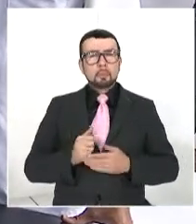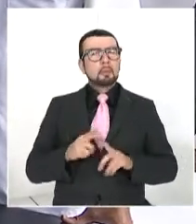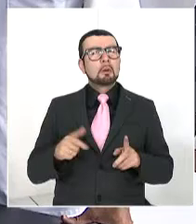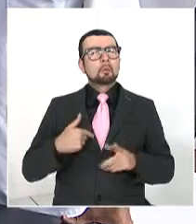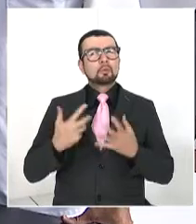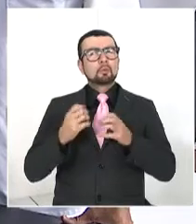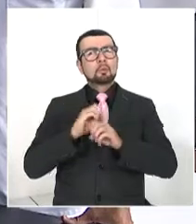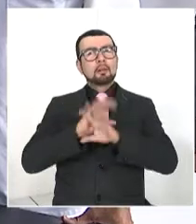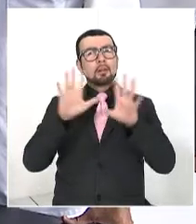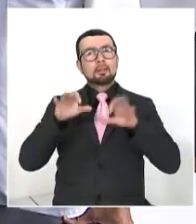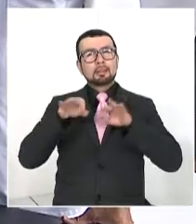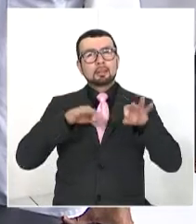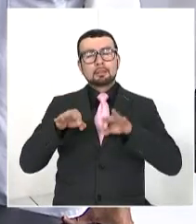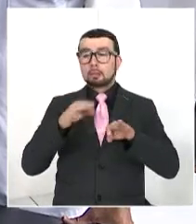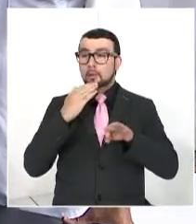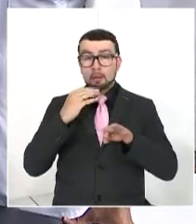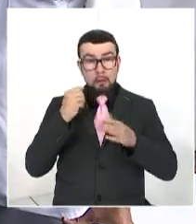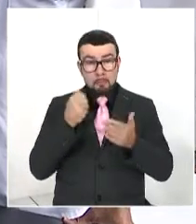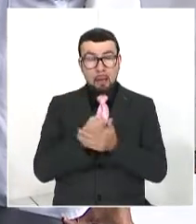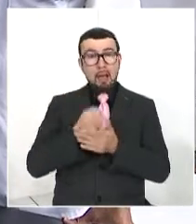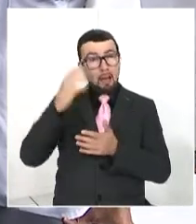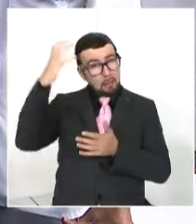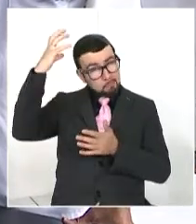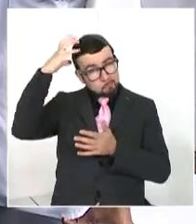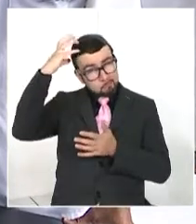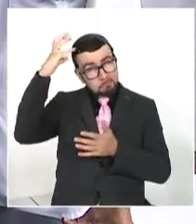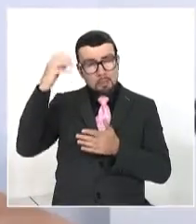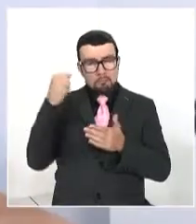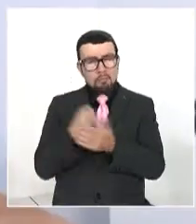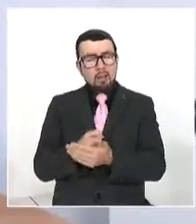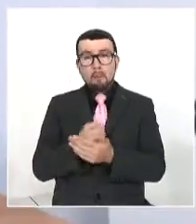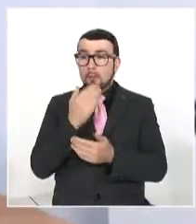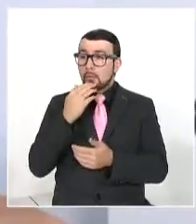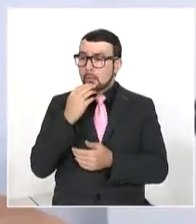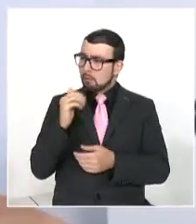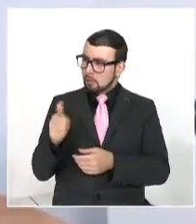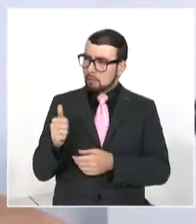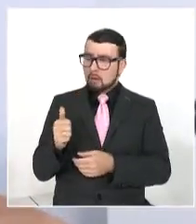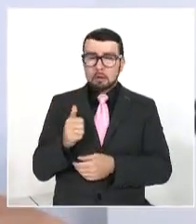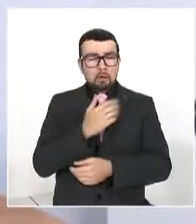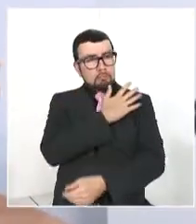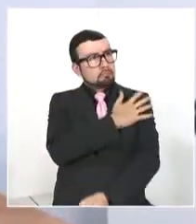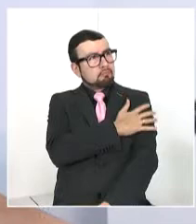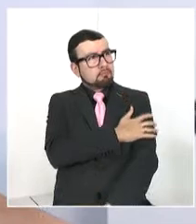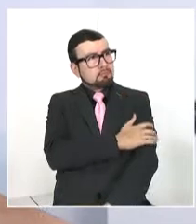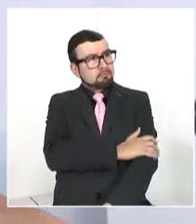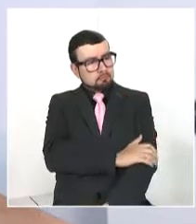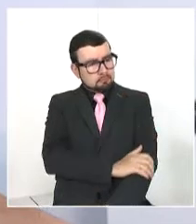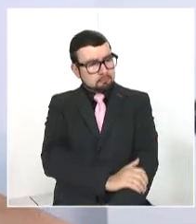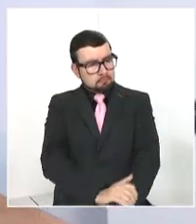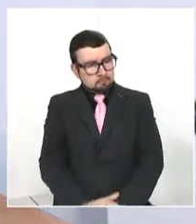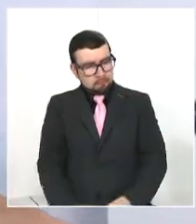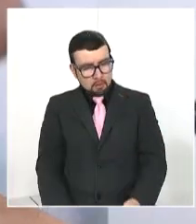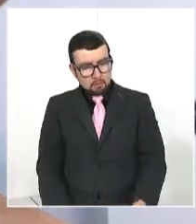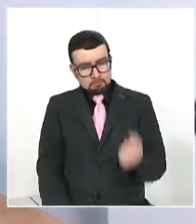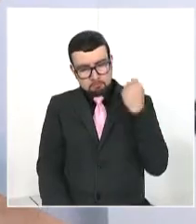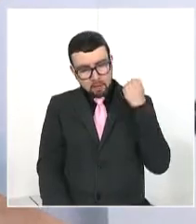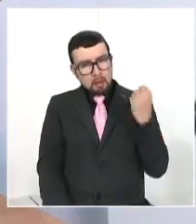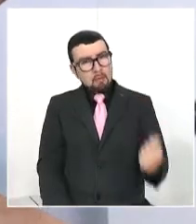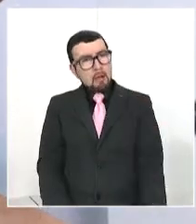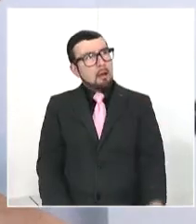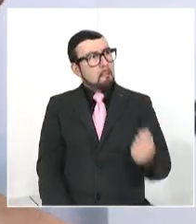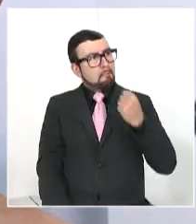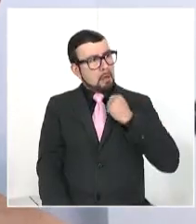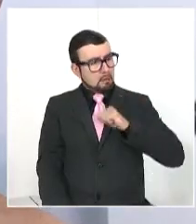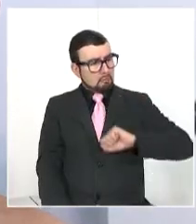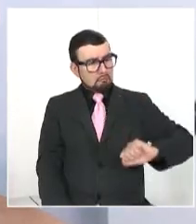también en la parte de la lesión cerebral, y dicen, bueno, cuando yo muevo esta mano, ¿sí? Esta mano no es solo se me mueve acá, también se me mueve